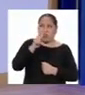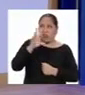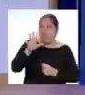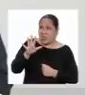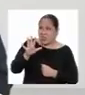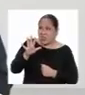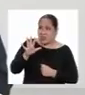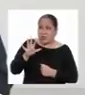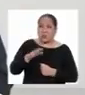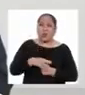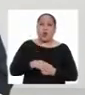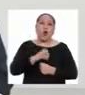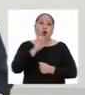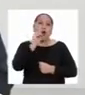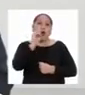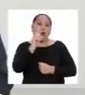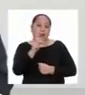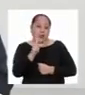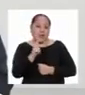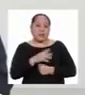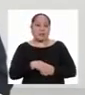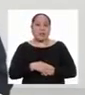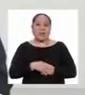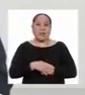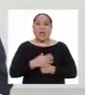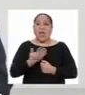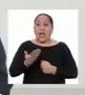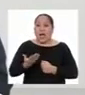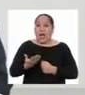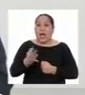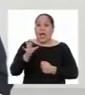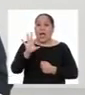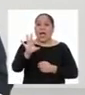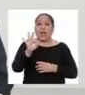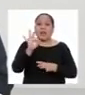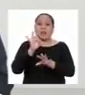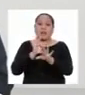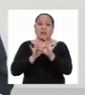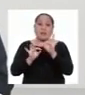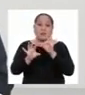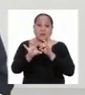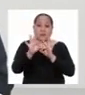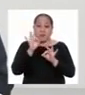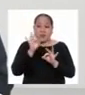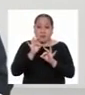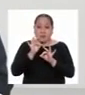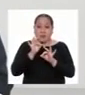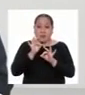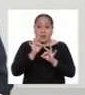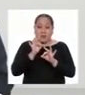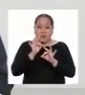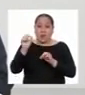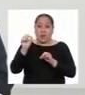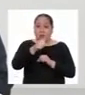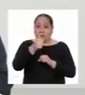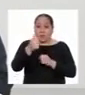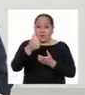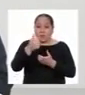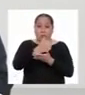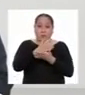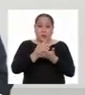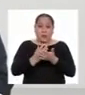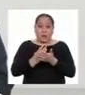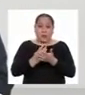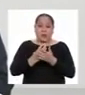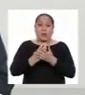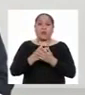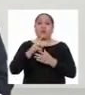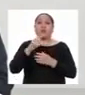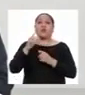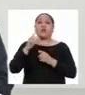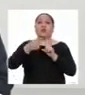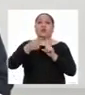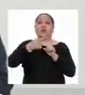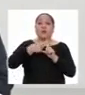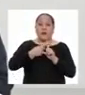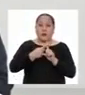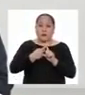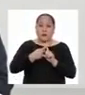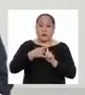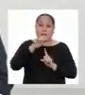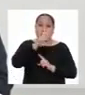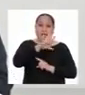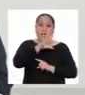125. Ok, entonces seleccionamos los otros elementos de la muestra sumando 500 a